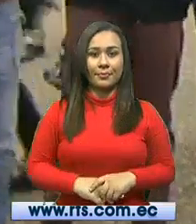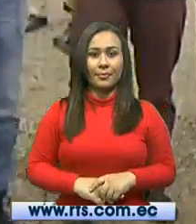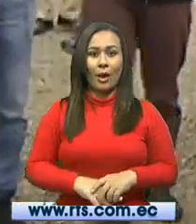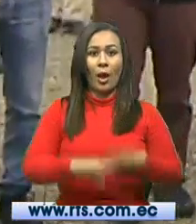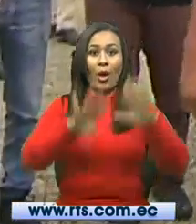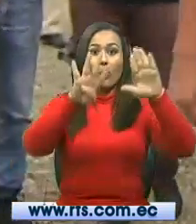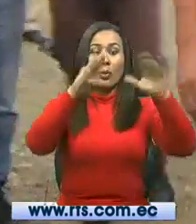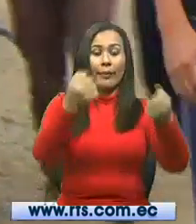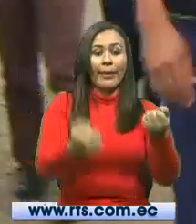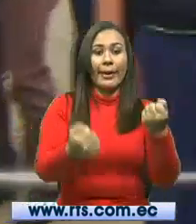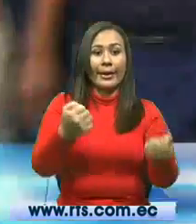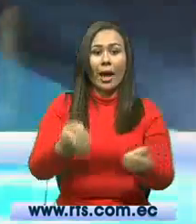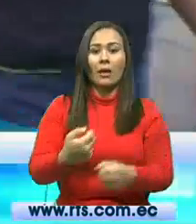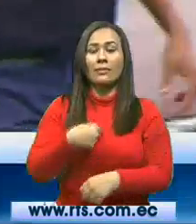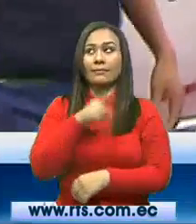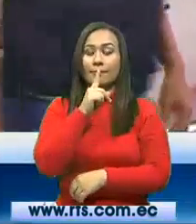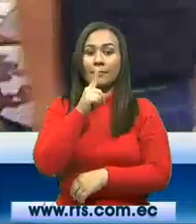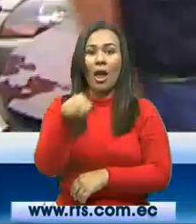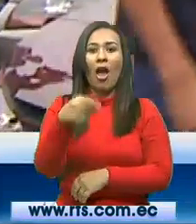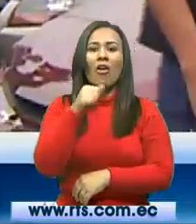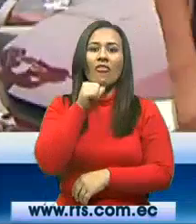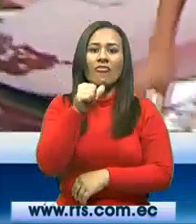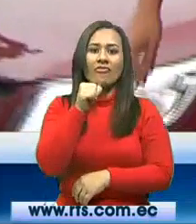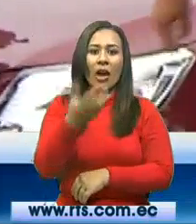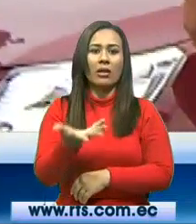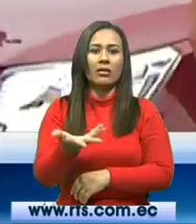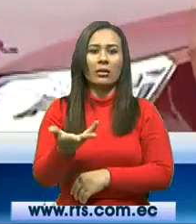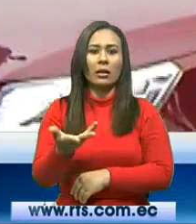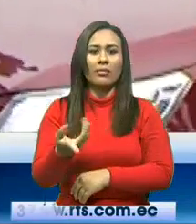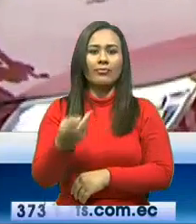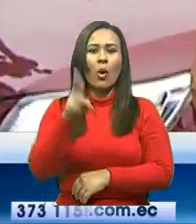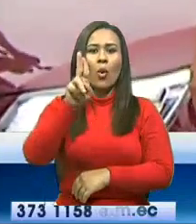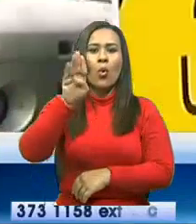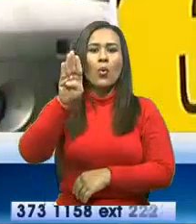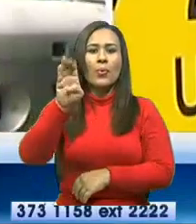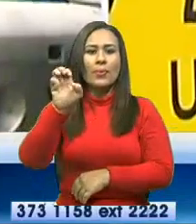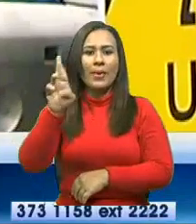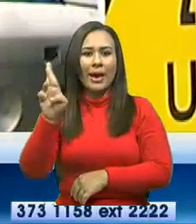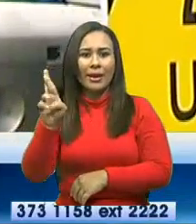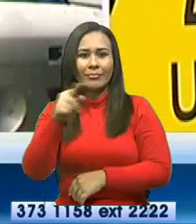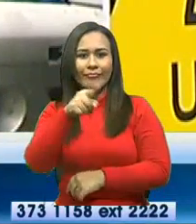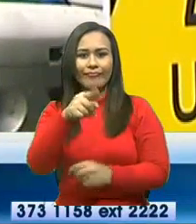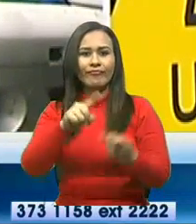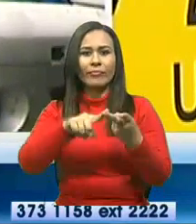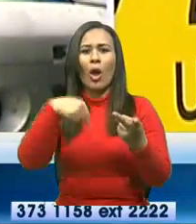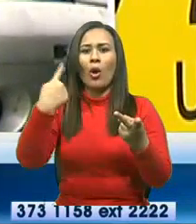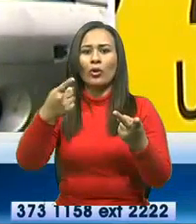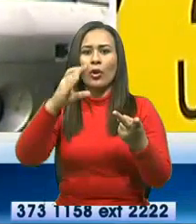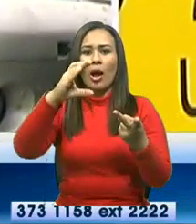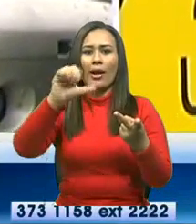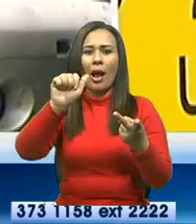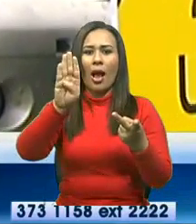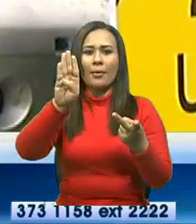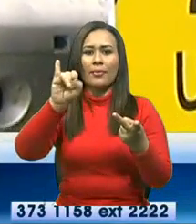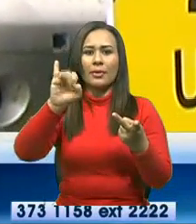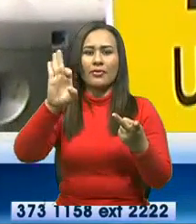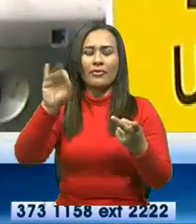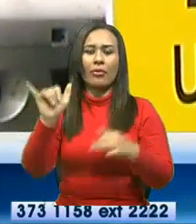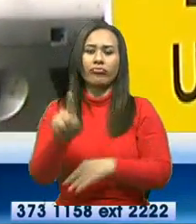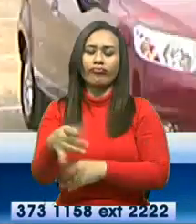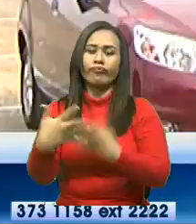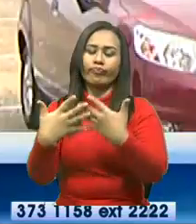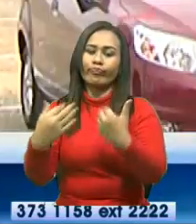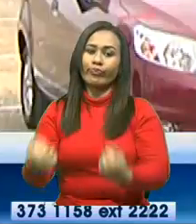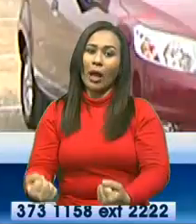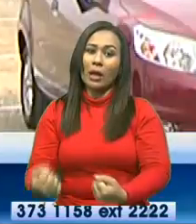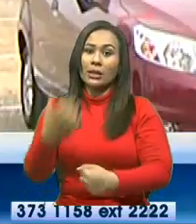9 automóviles prestando servicio para Uber y 2 a Cabify fueron los primeros retenidos por la ATM en el inicio